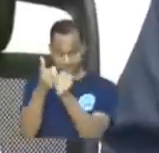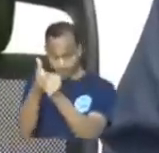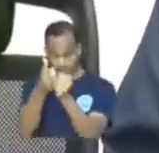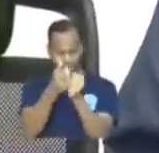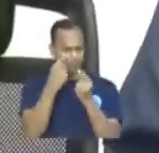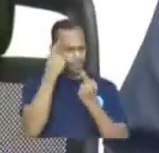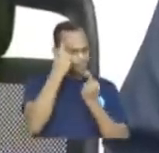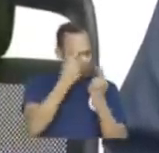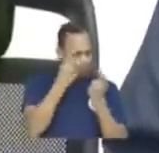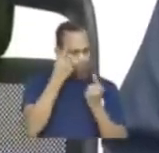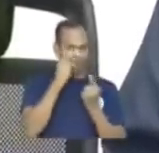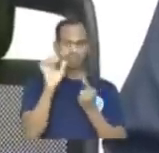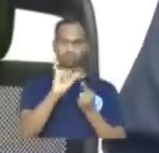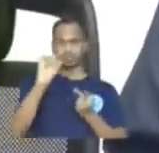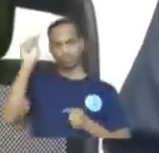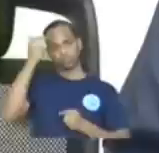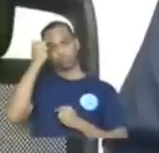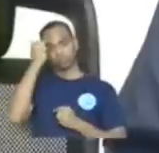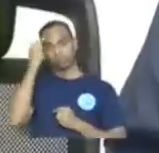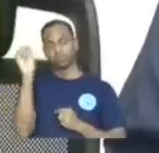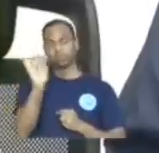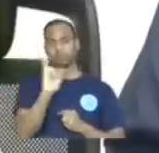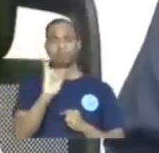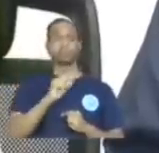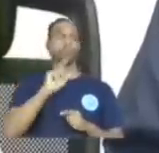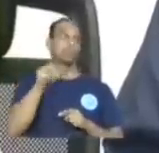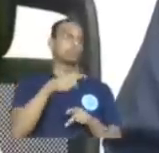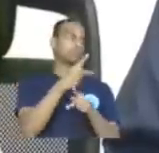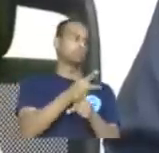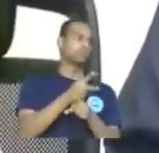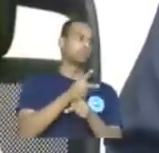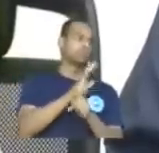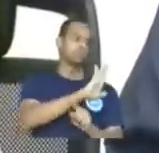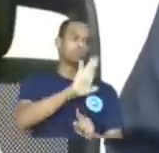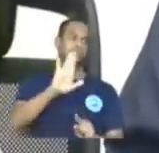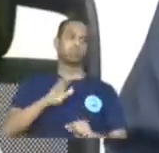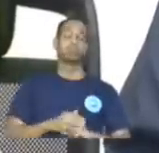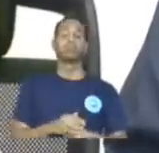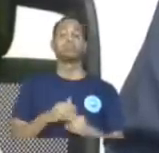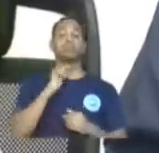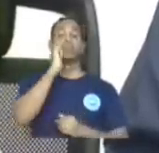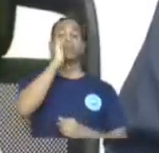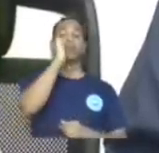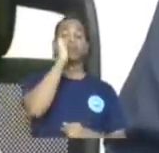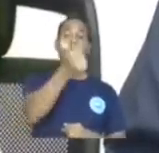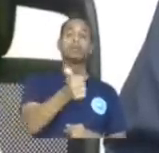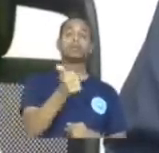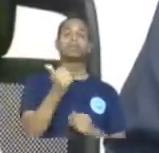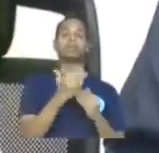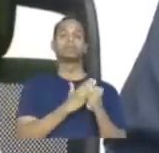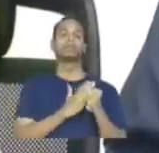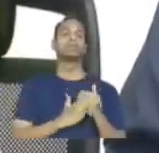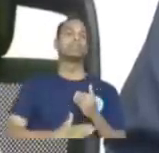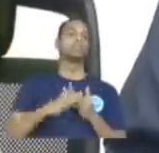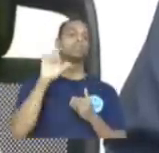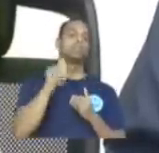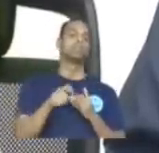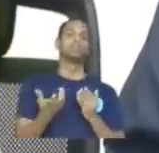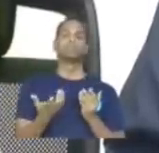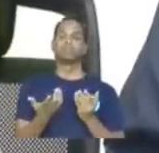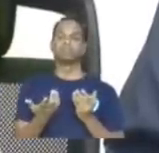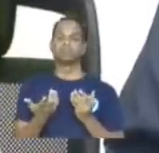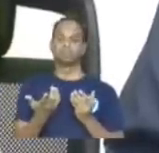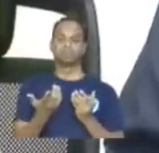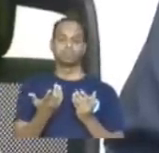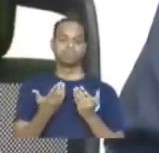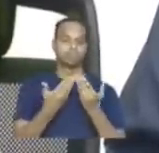debe de ser como es el del gobierno también, de cuidar cada vida humana. Pero a partir de mañana ya se debe de ir restableciendo y deben de